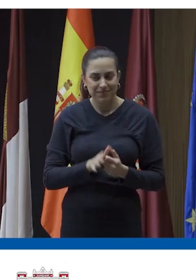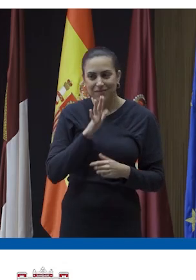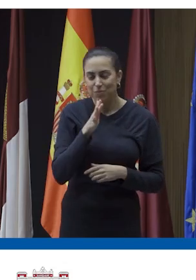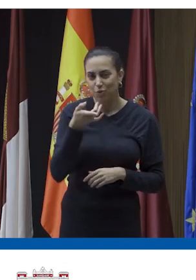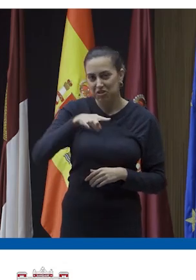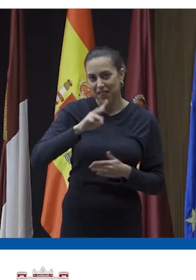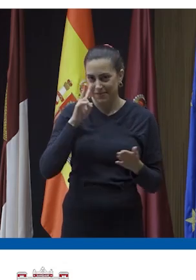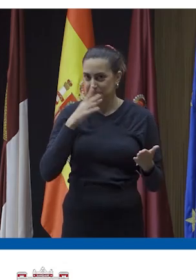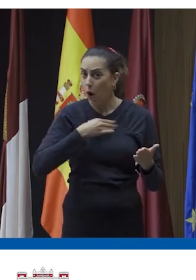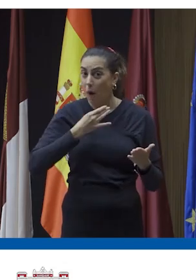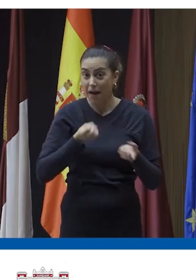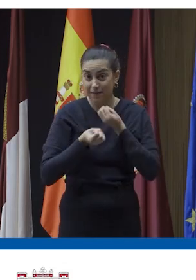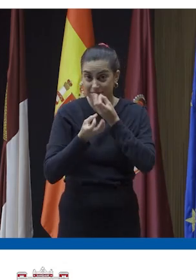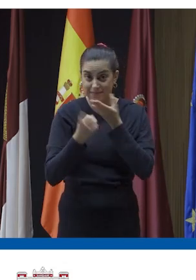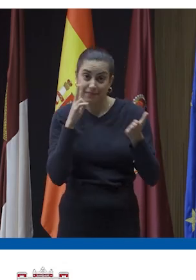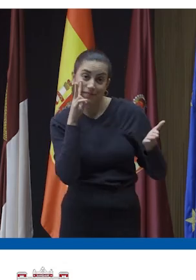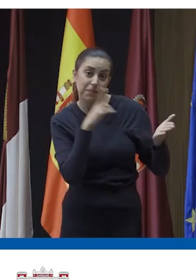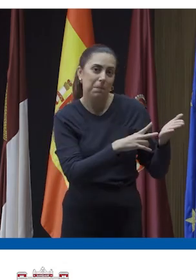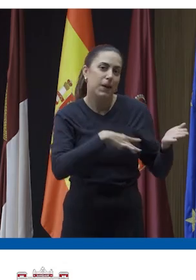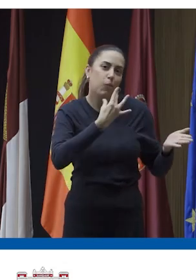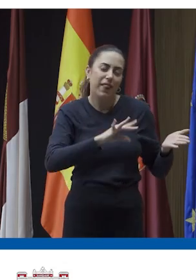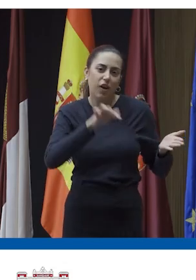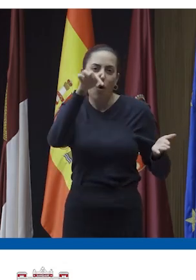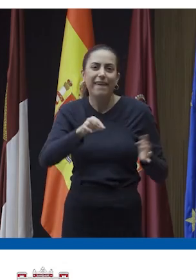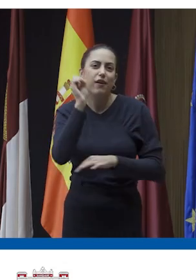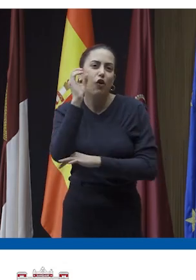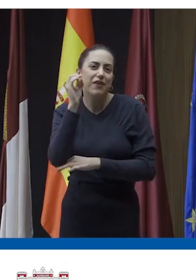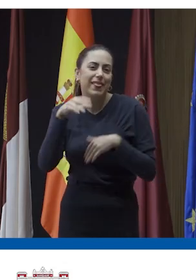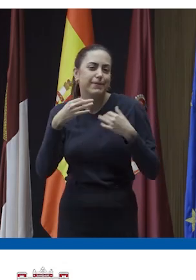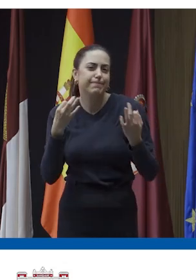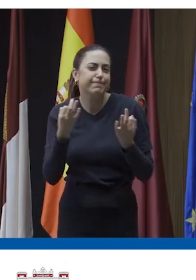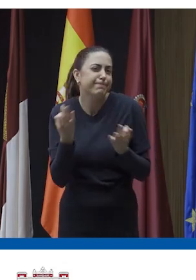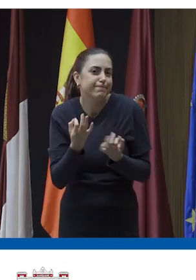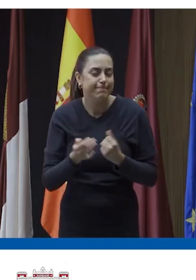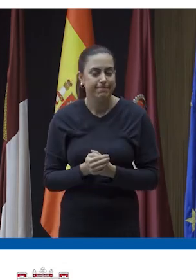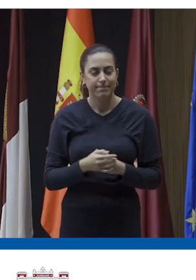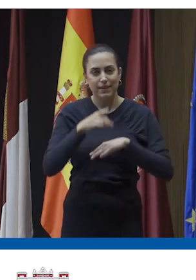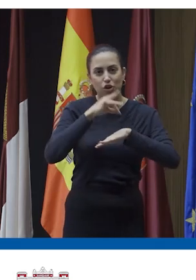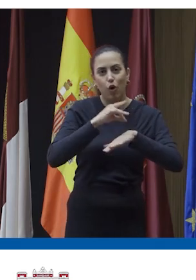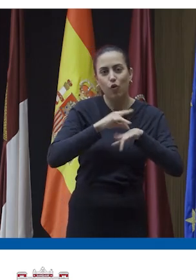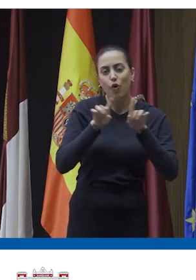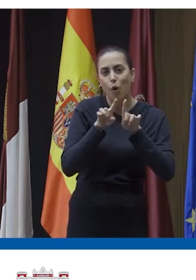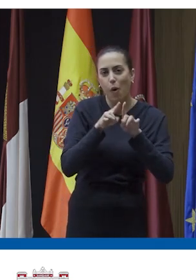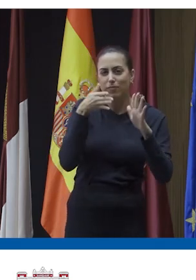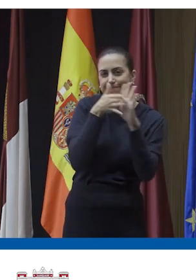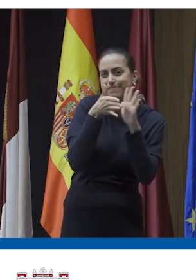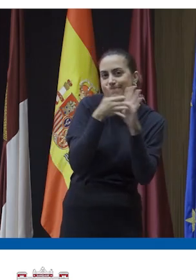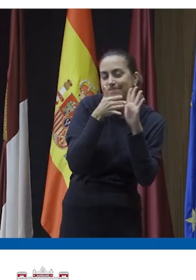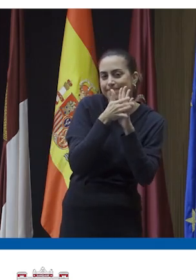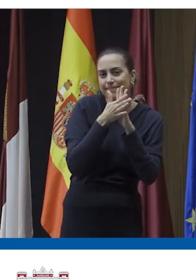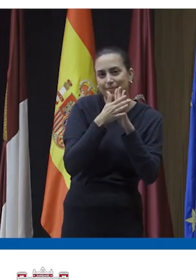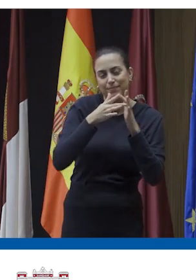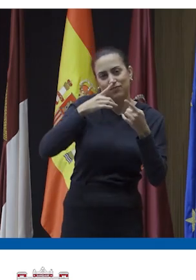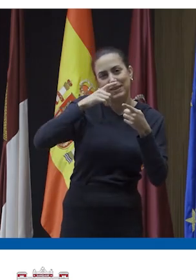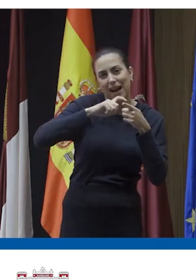pueden leer en la hoja informativa. Bueno, en esta conferencia el doctor realizará un recorrido por todos los